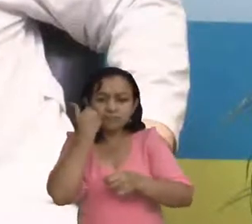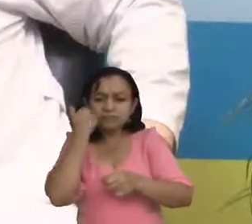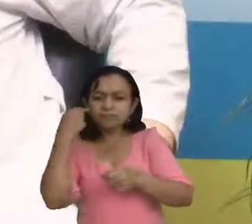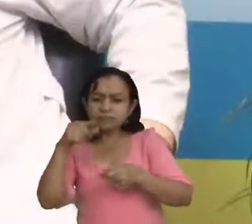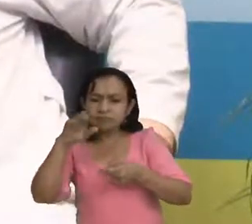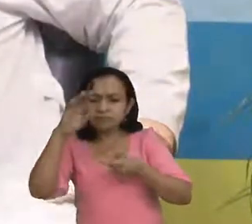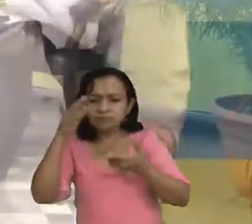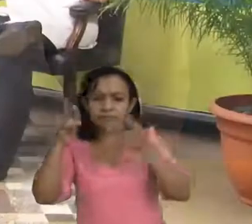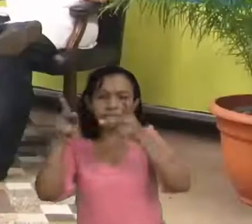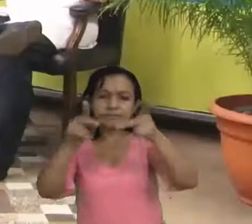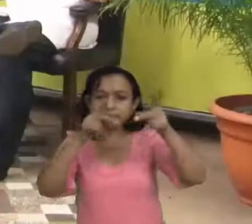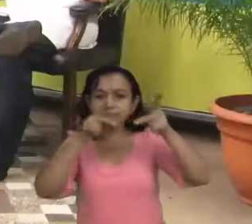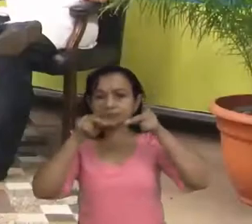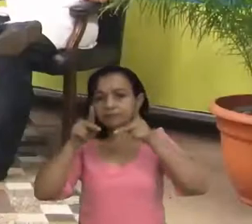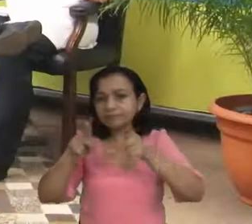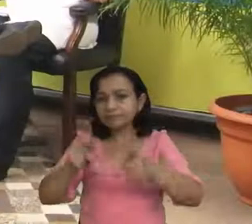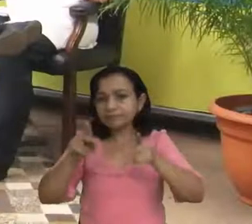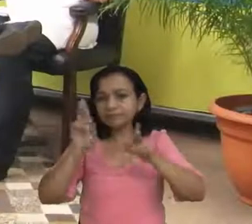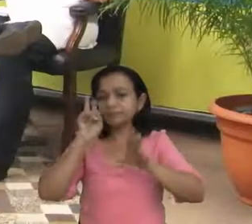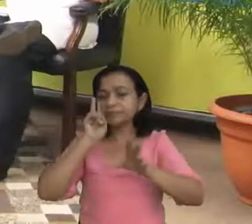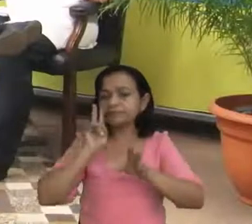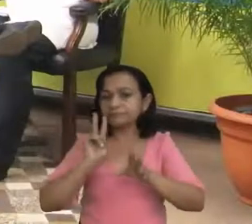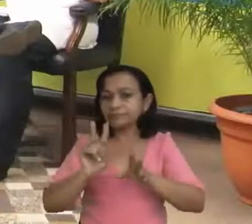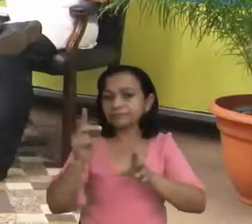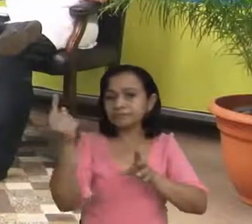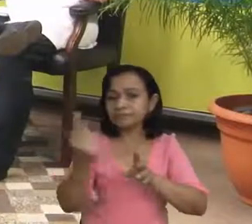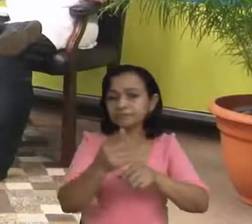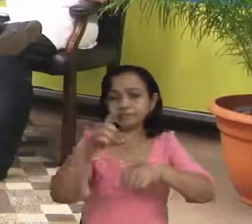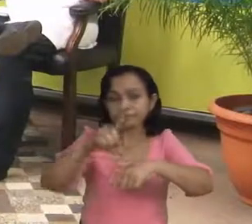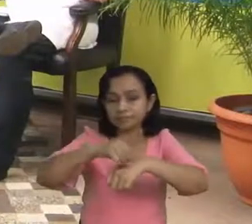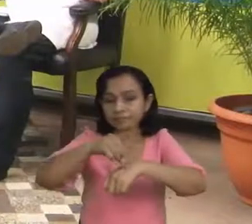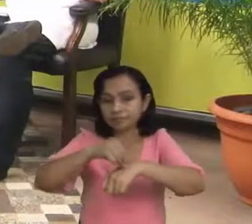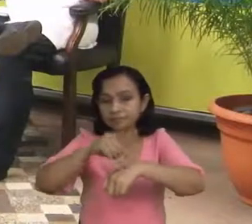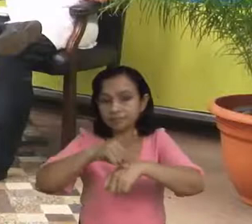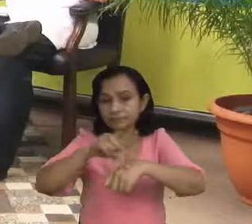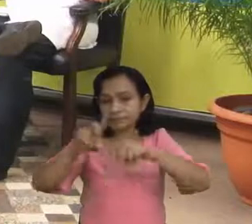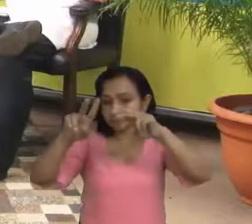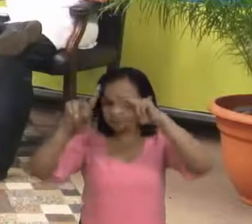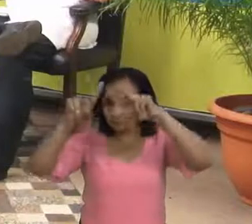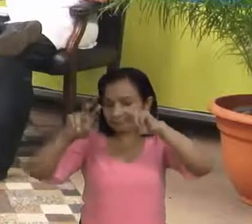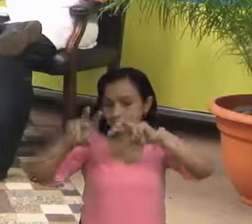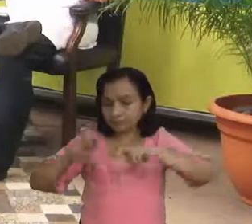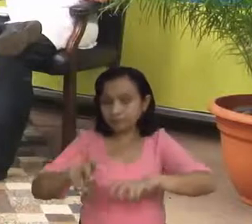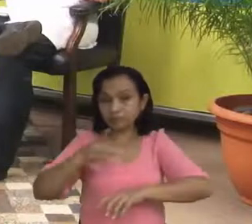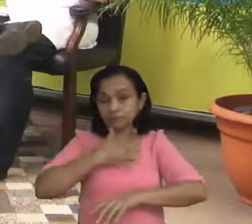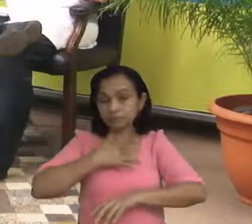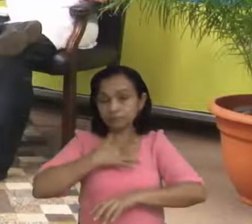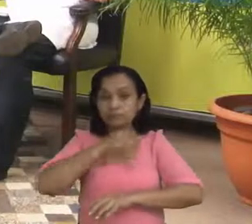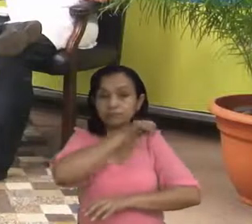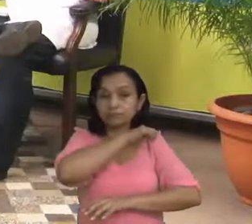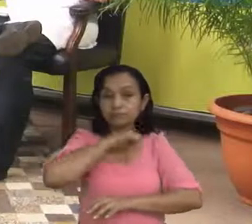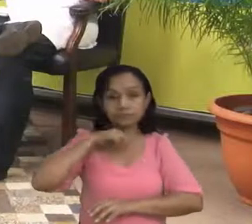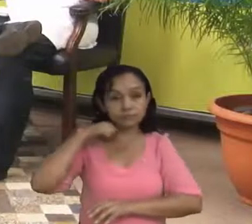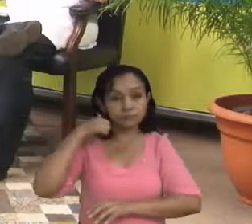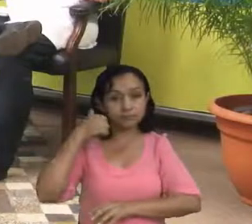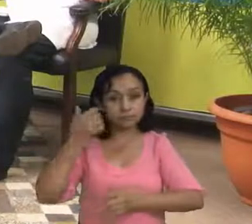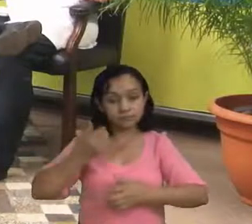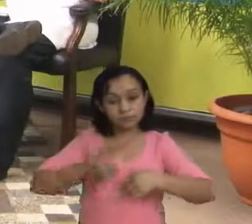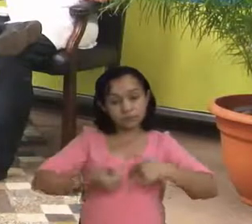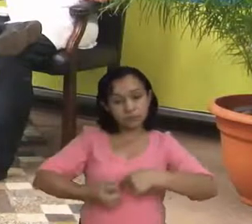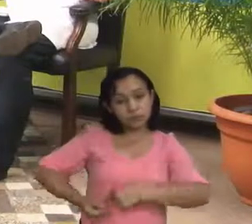el poblador, el televidente que llega hasta la consulta? ¿O requiere de pruebas como